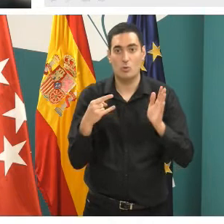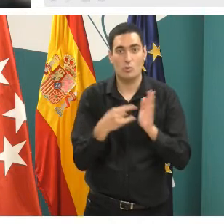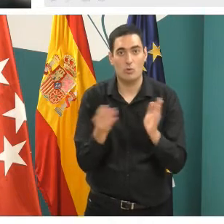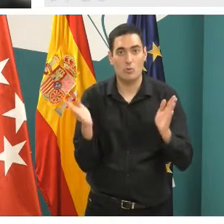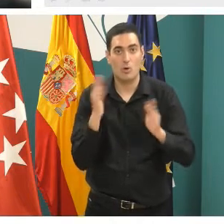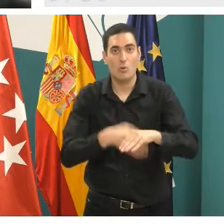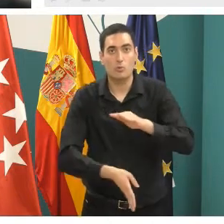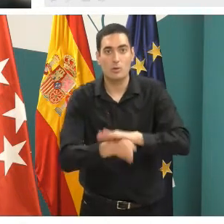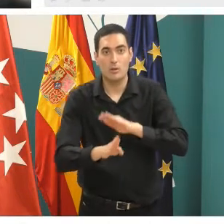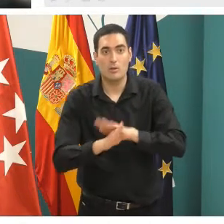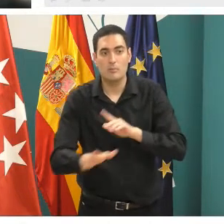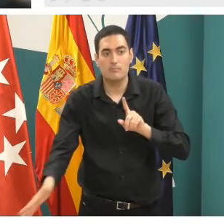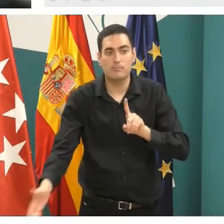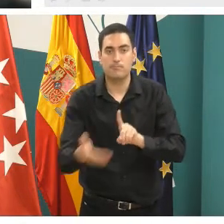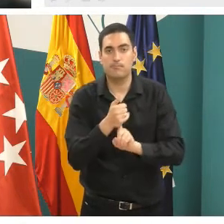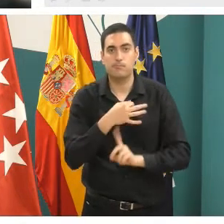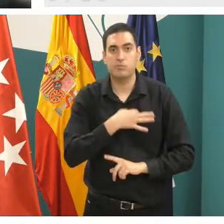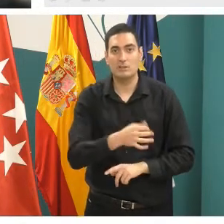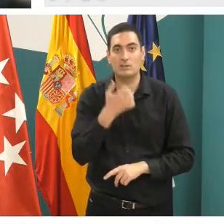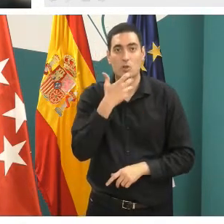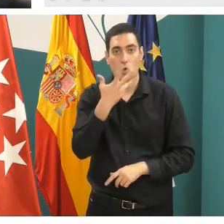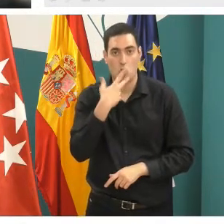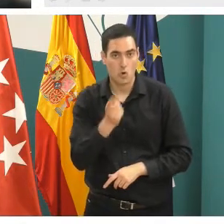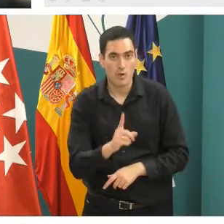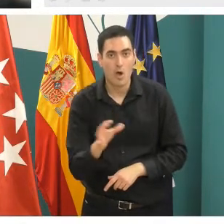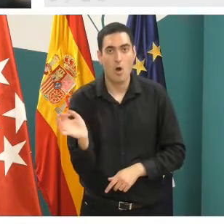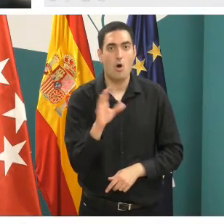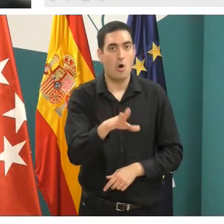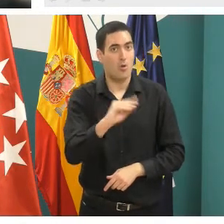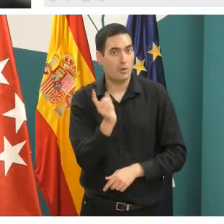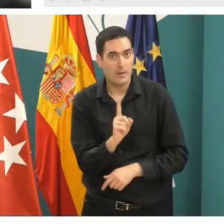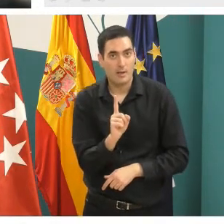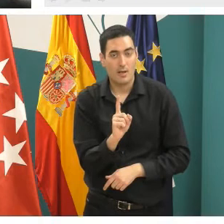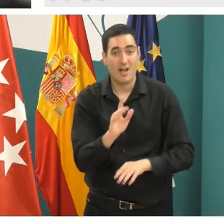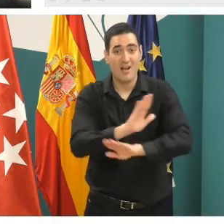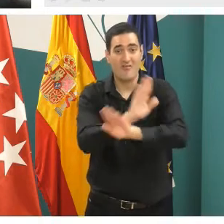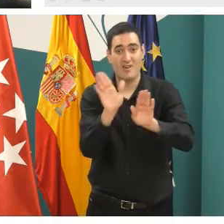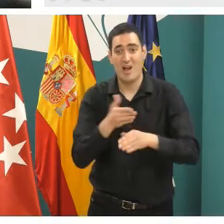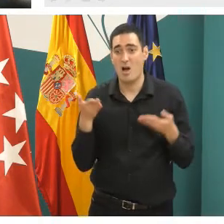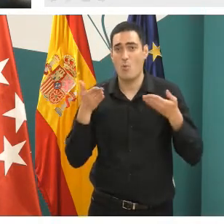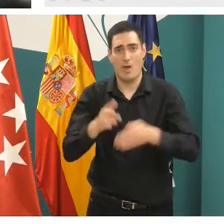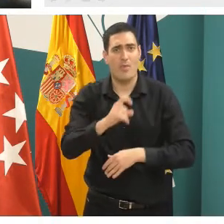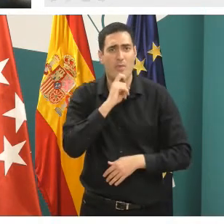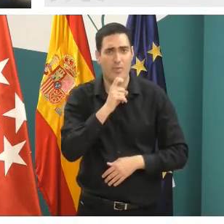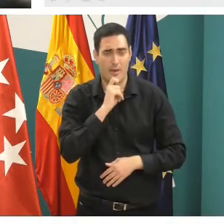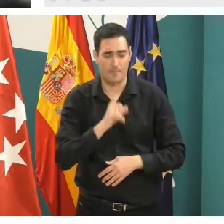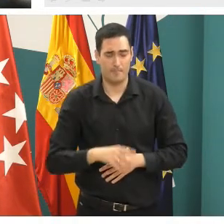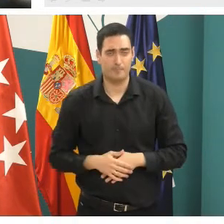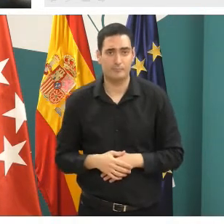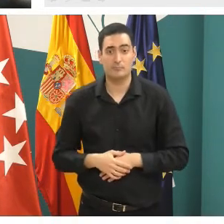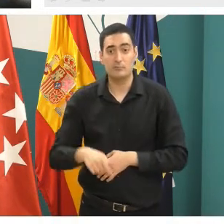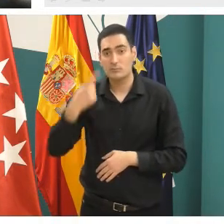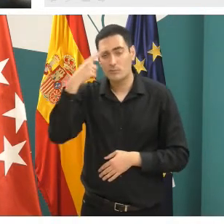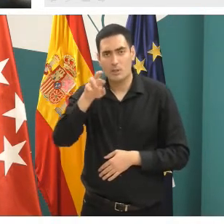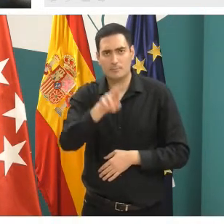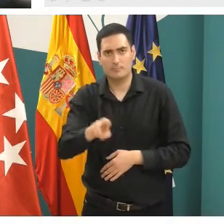continuidad nos podemos encontrar. Y si no conocemos, si no entendemos esto, nos va a resultar muy difícil ayudarlos. Y saber que,